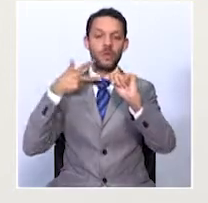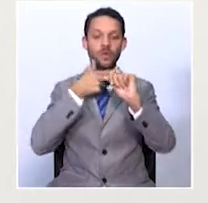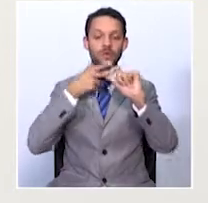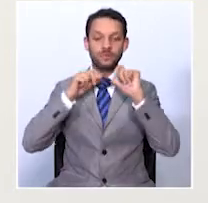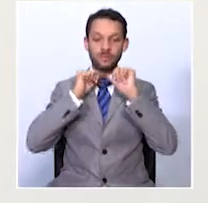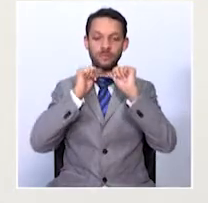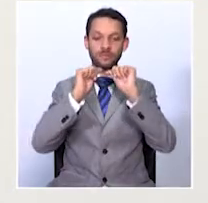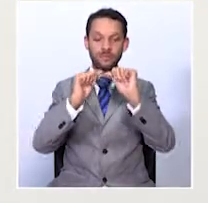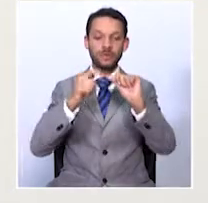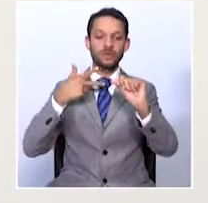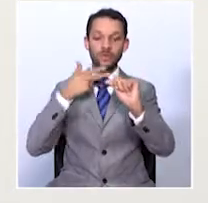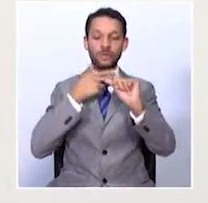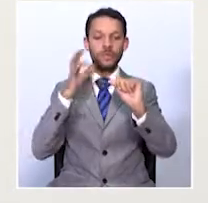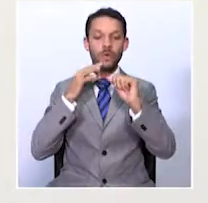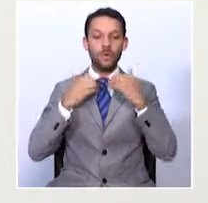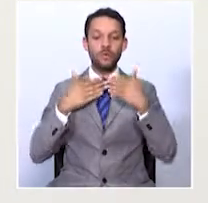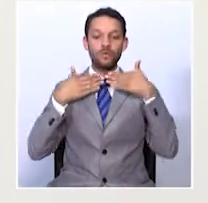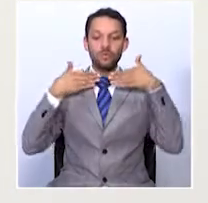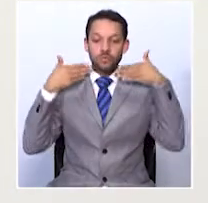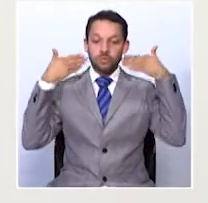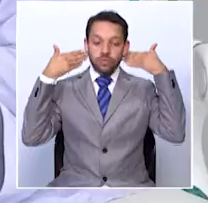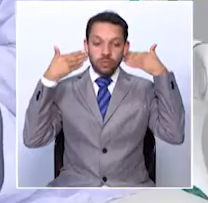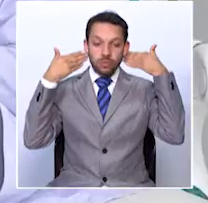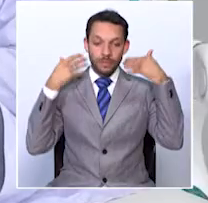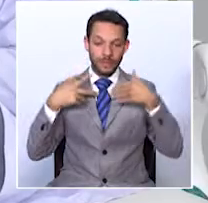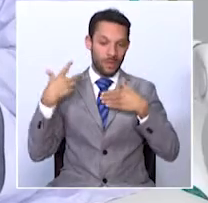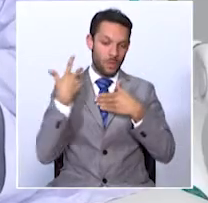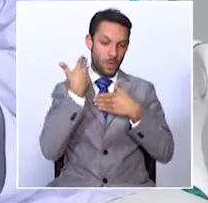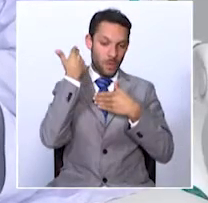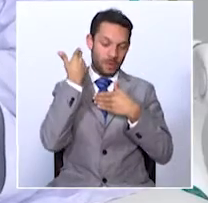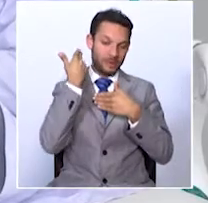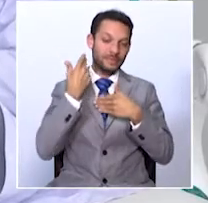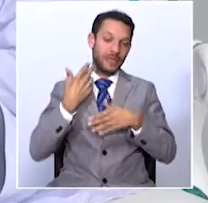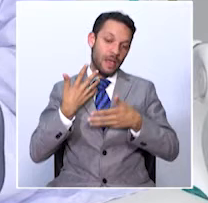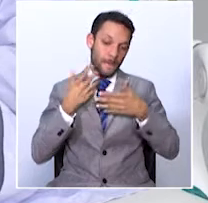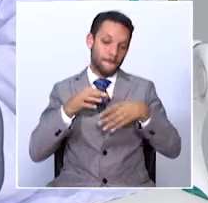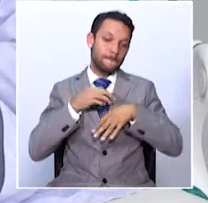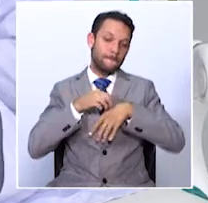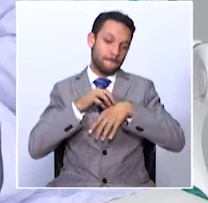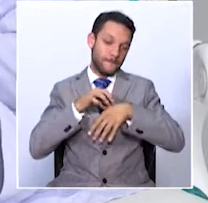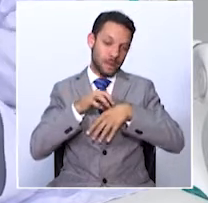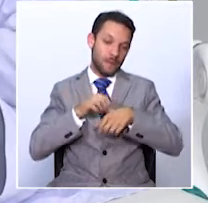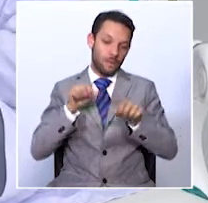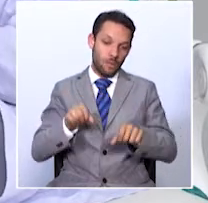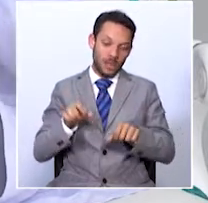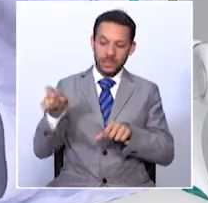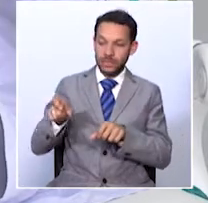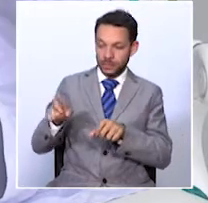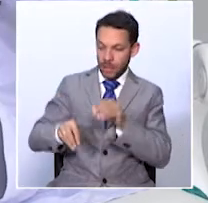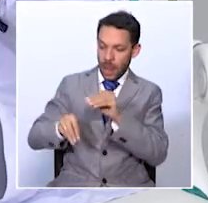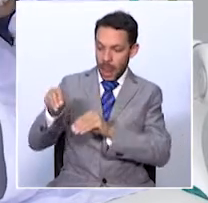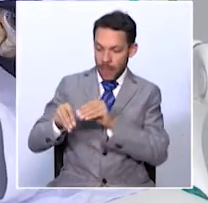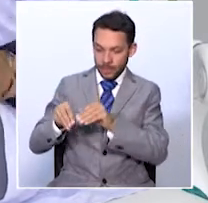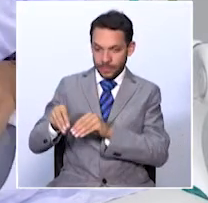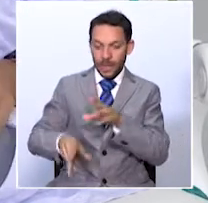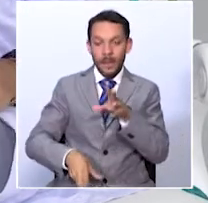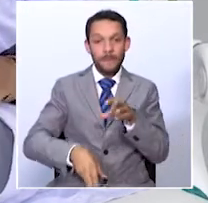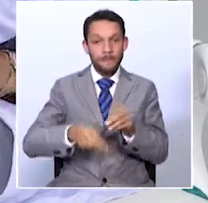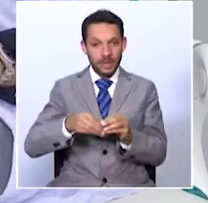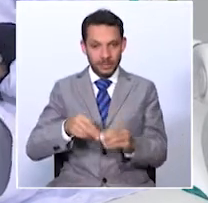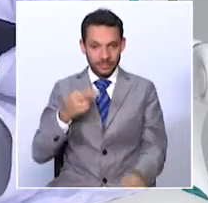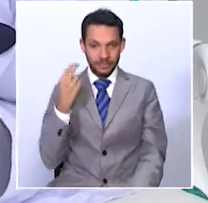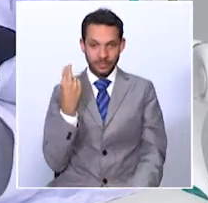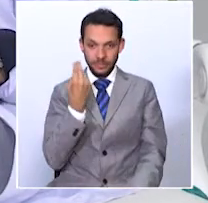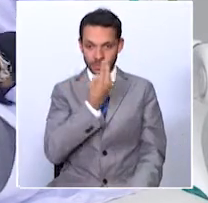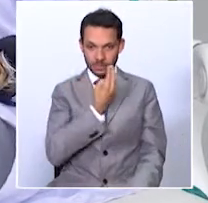por acá para atrás para que quede por detrás de la oreja. Pero tiene solución esto. Bueno, íbamos bajando. Sí. Estábamos ya en la